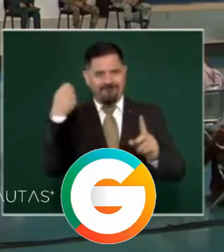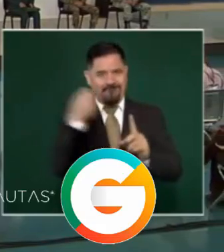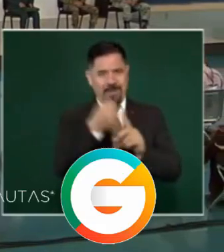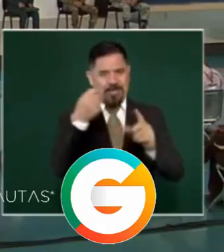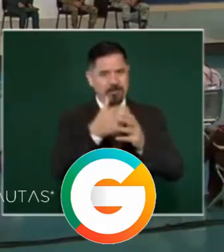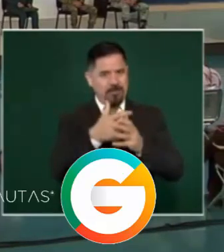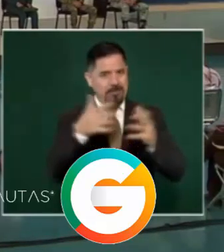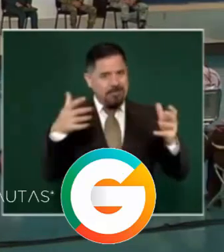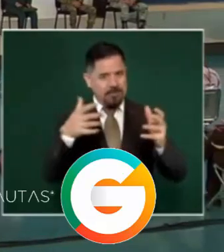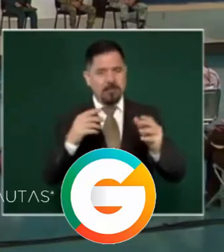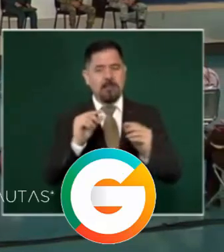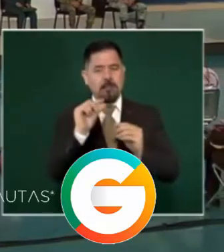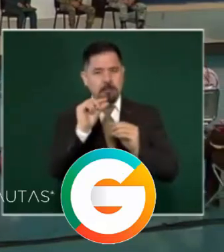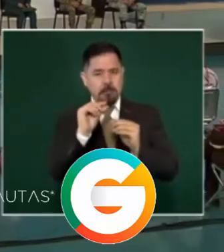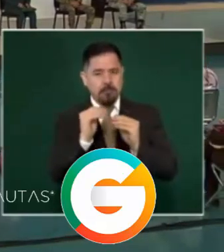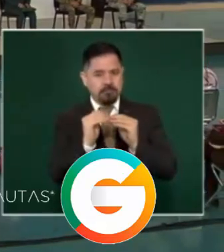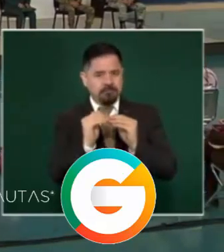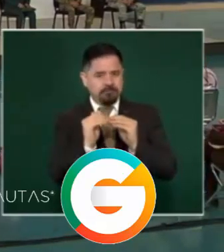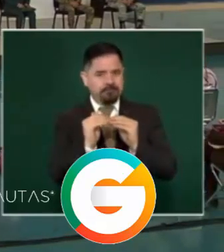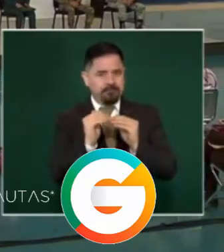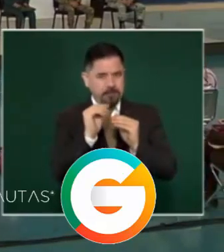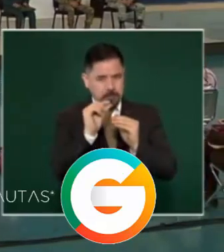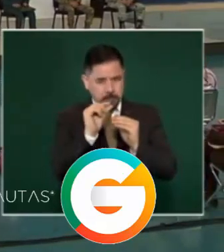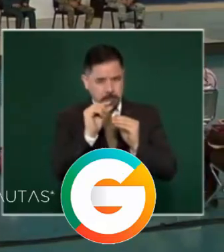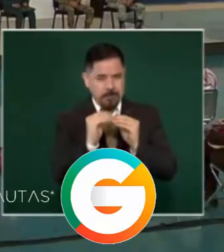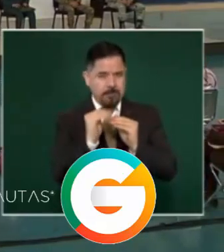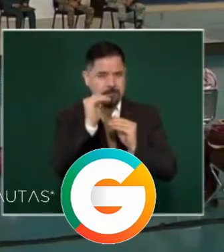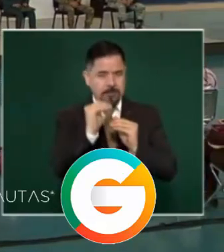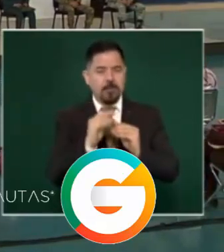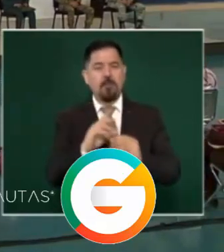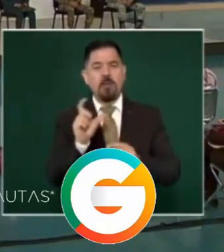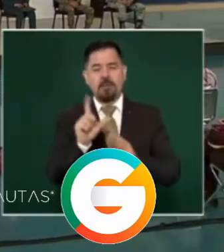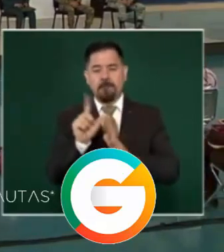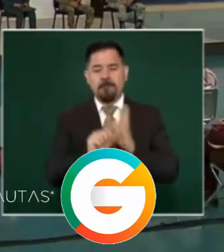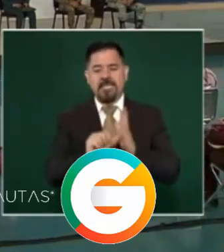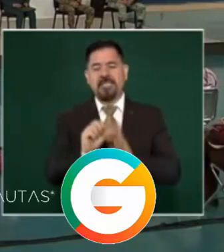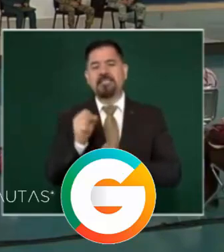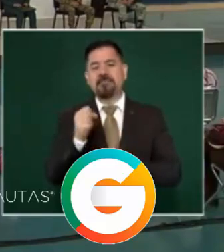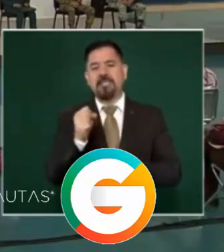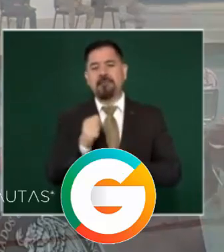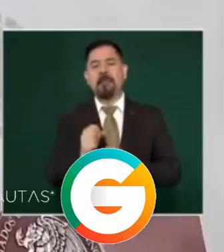también el incremento es reducido. En septiembre,